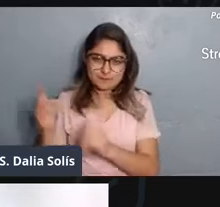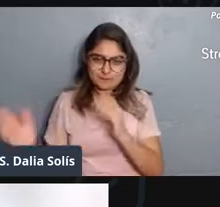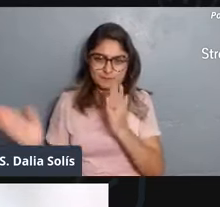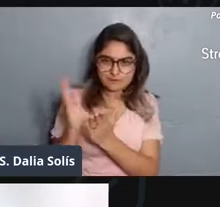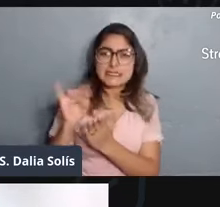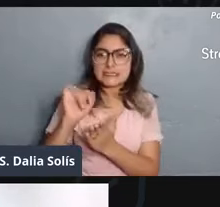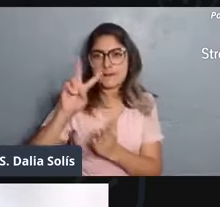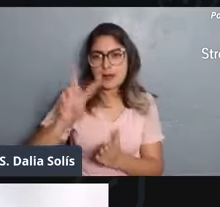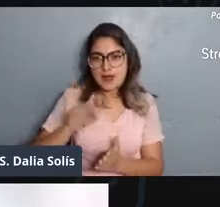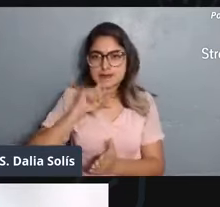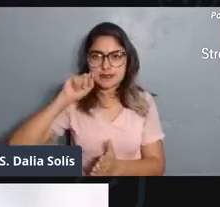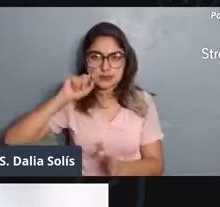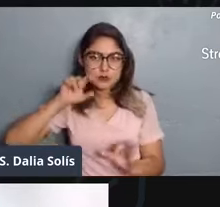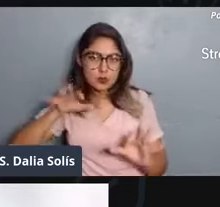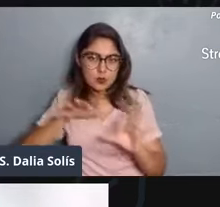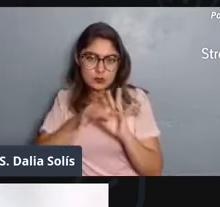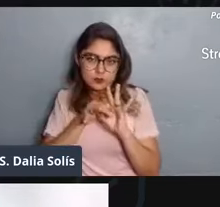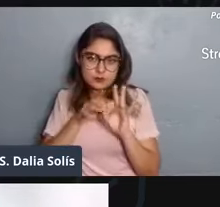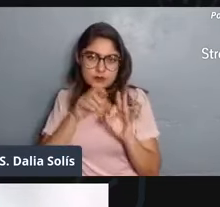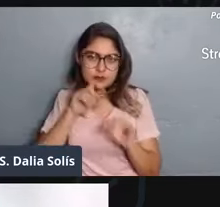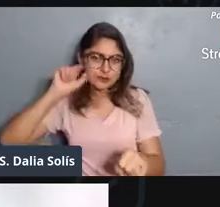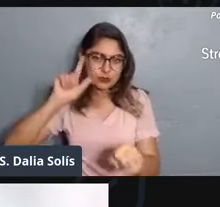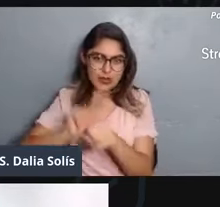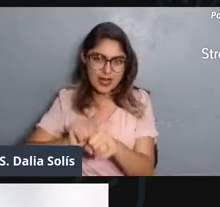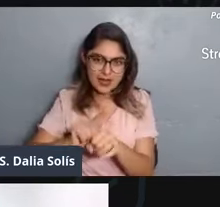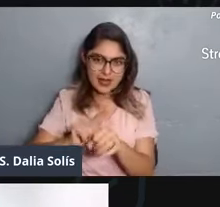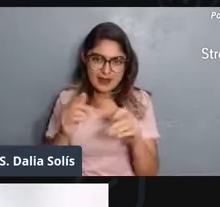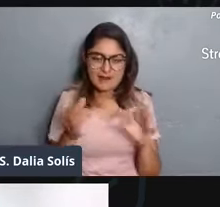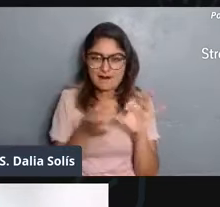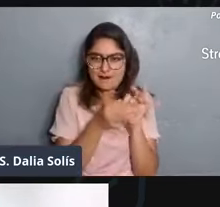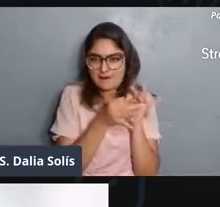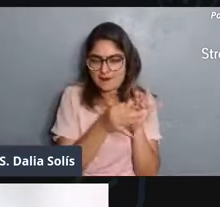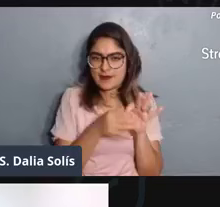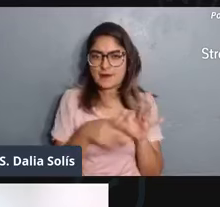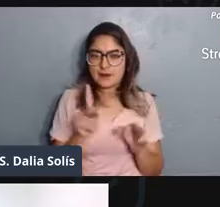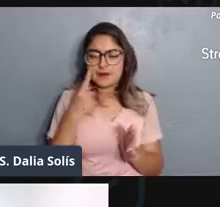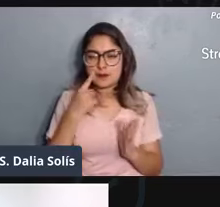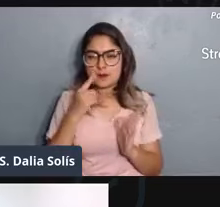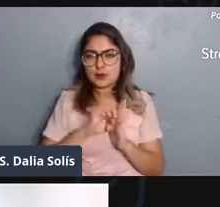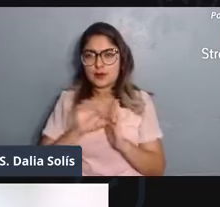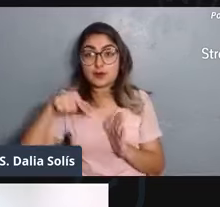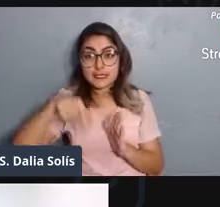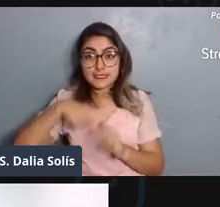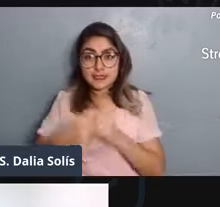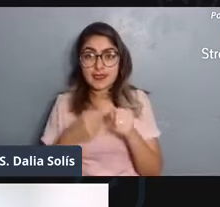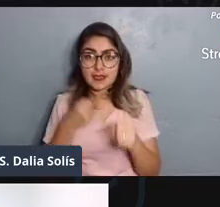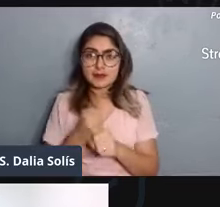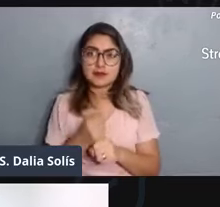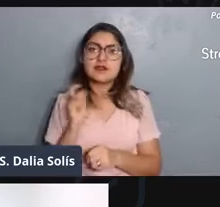este año, a través de la Organización Mundial de la Salud,